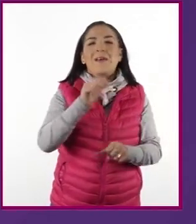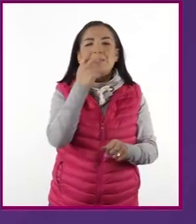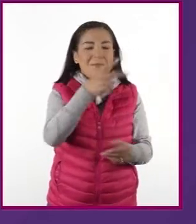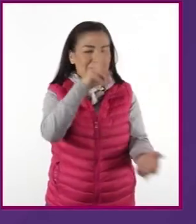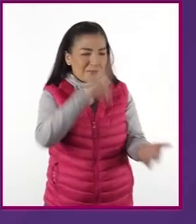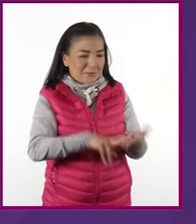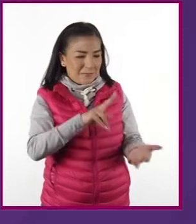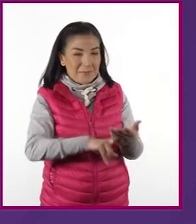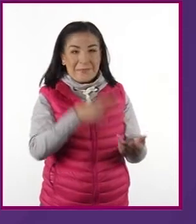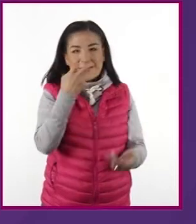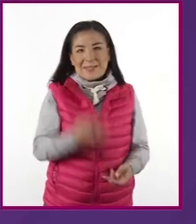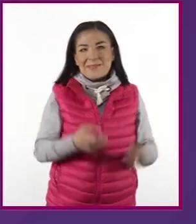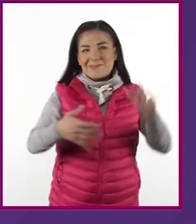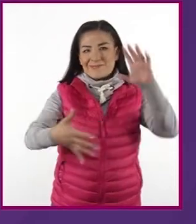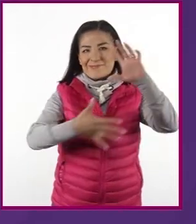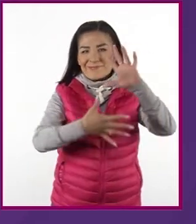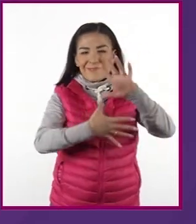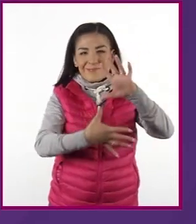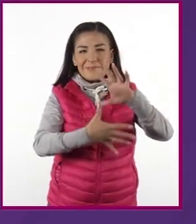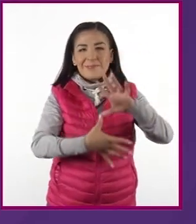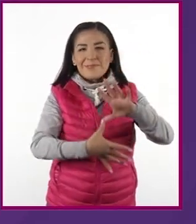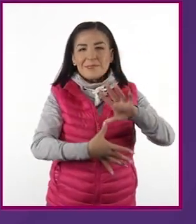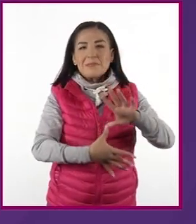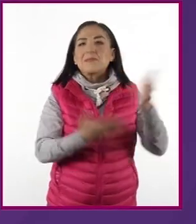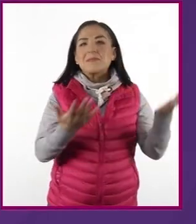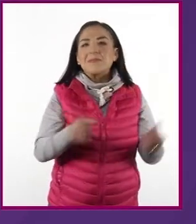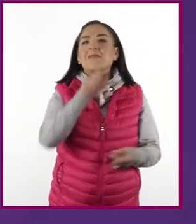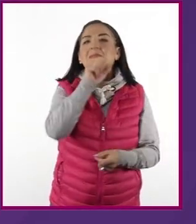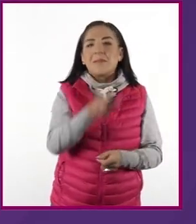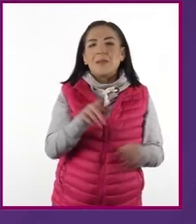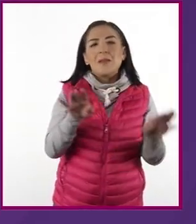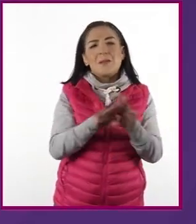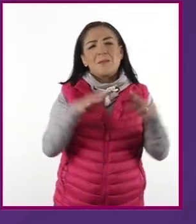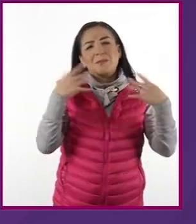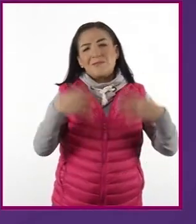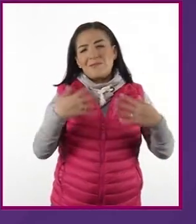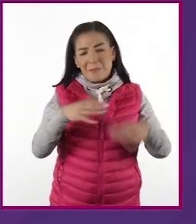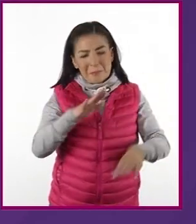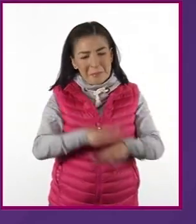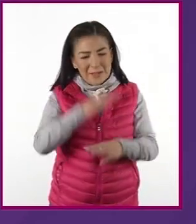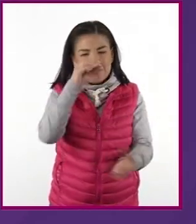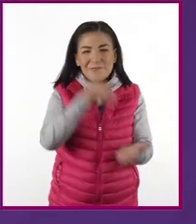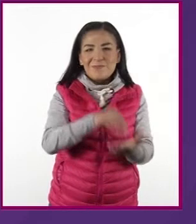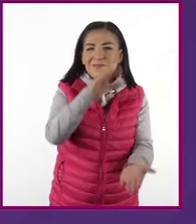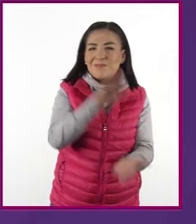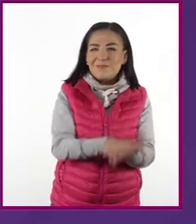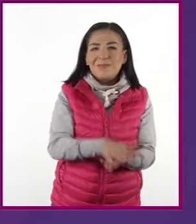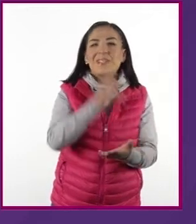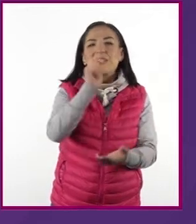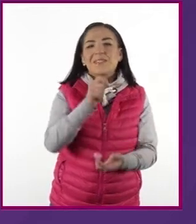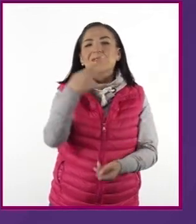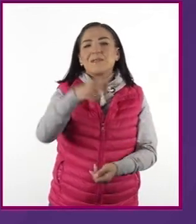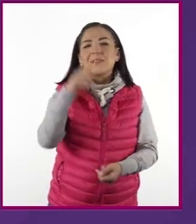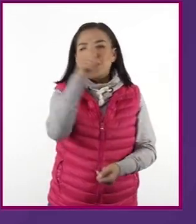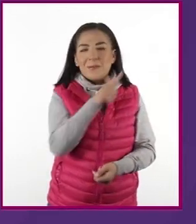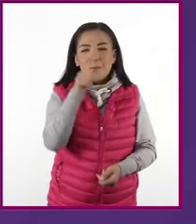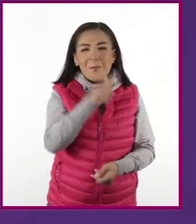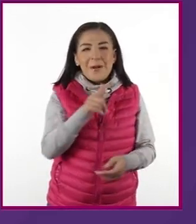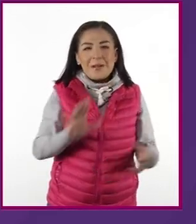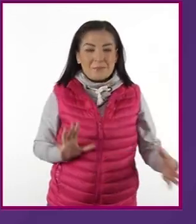del alcance, de la amplitud del registro que el lenguaje, desde los inicios del siglo